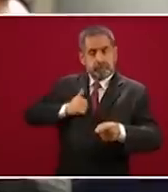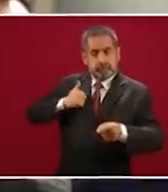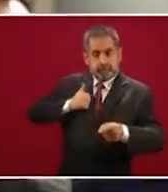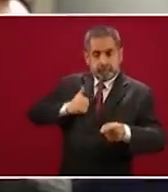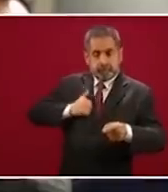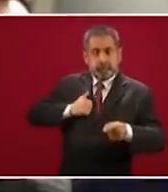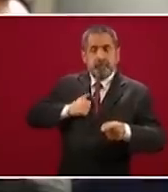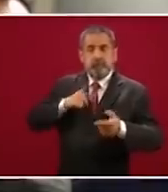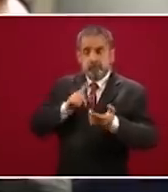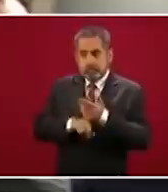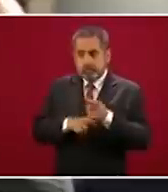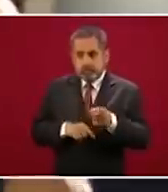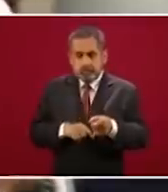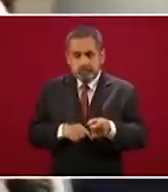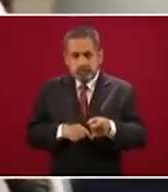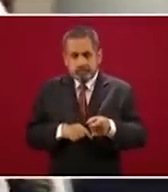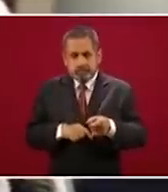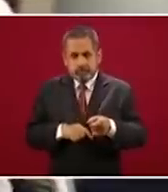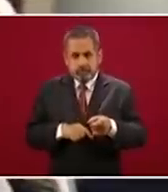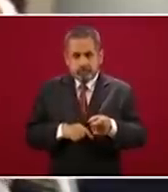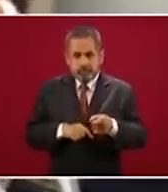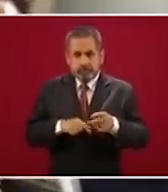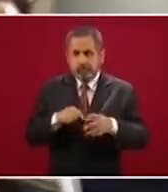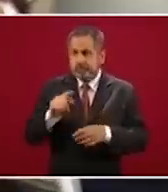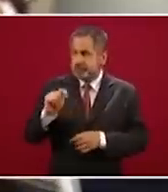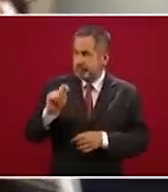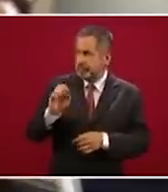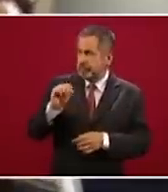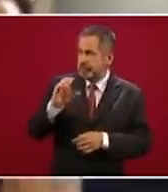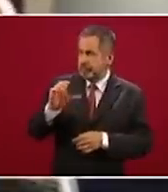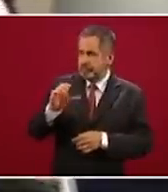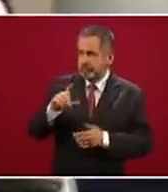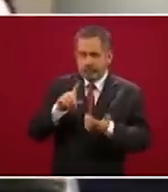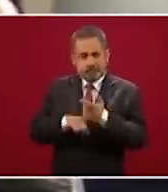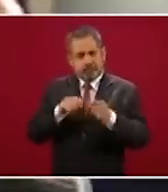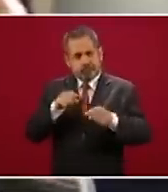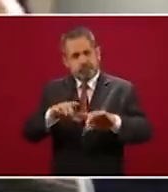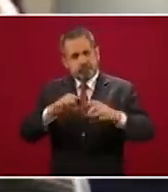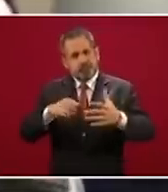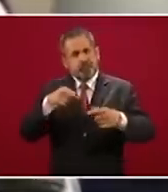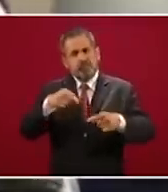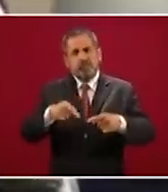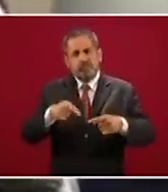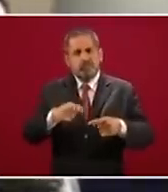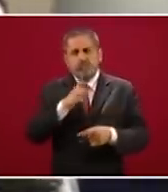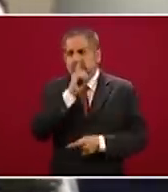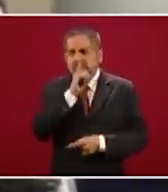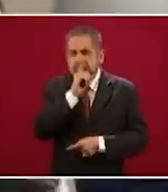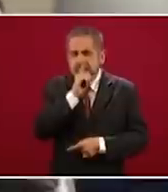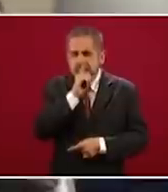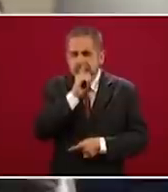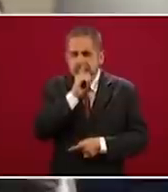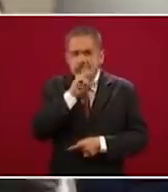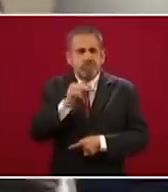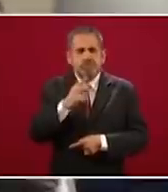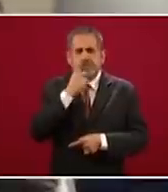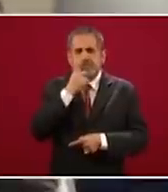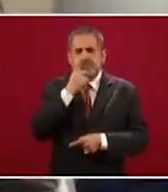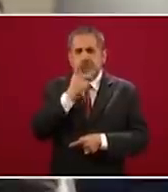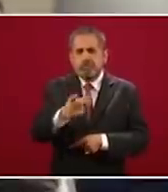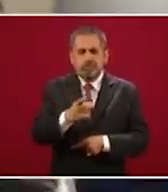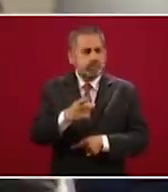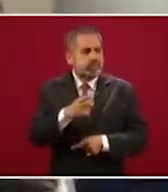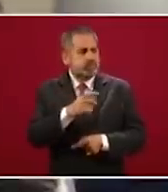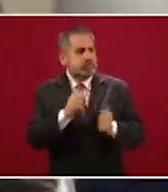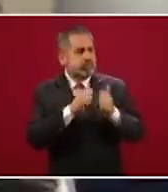acaba de aprobar el tratado, el T-MEC. En ese tratado no mencionan para nada, no hubo